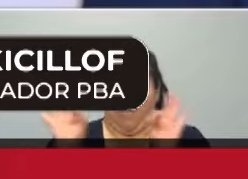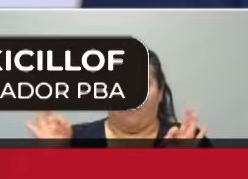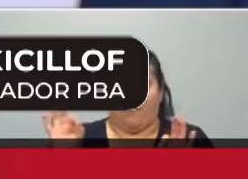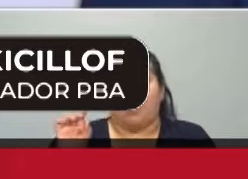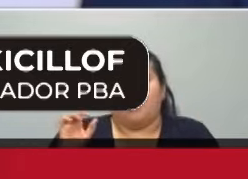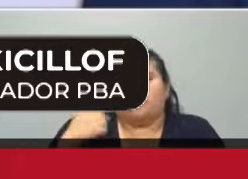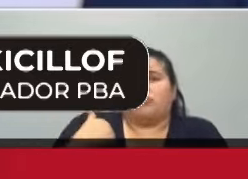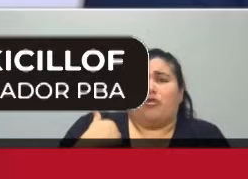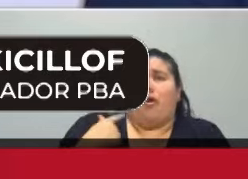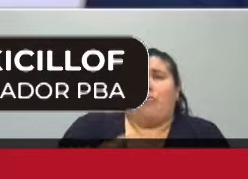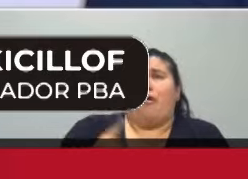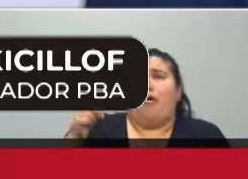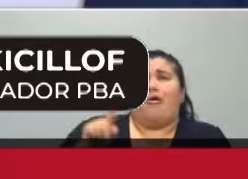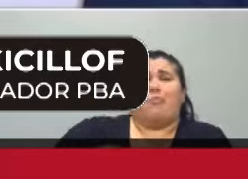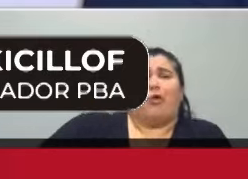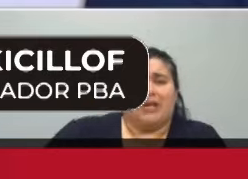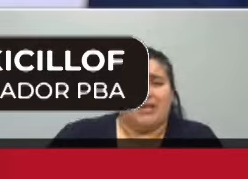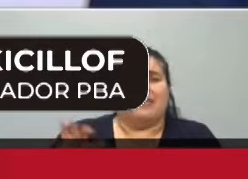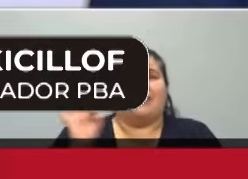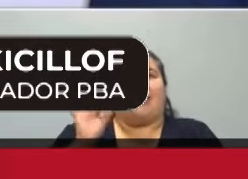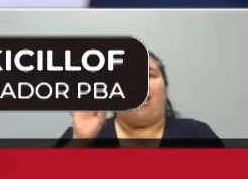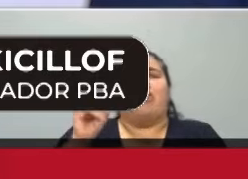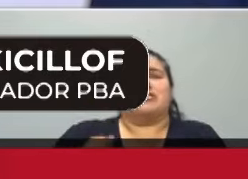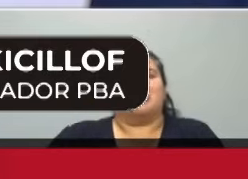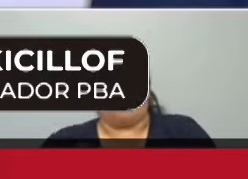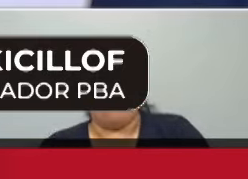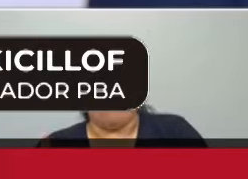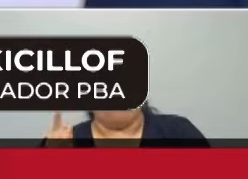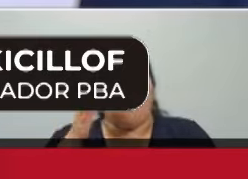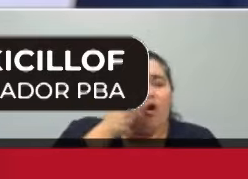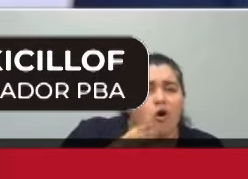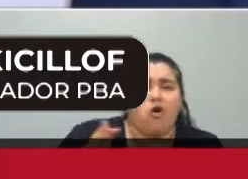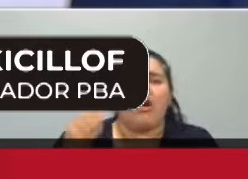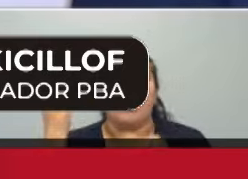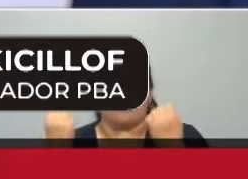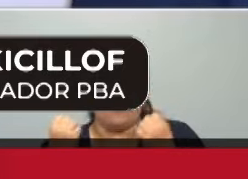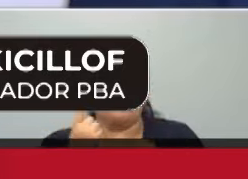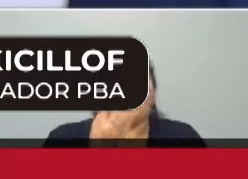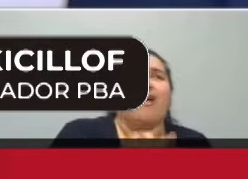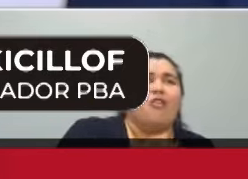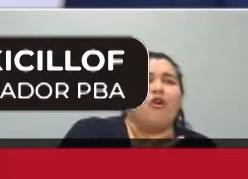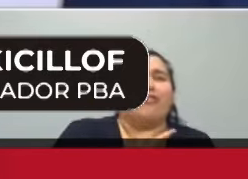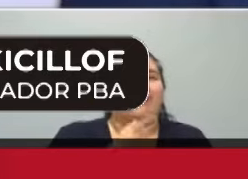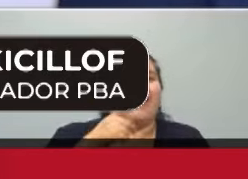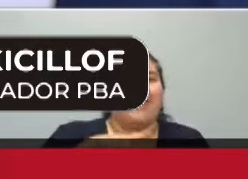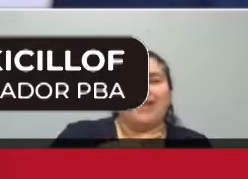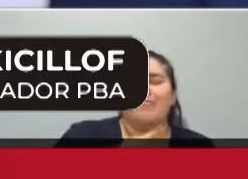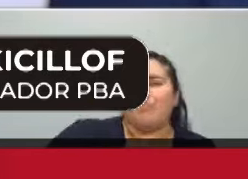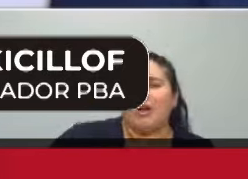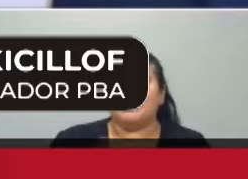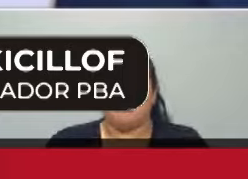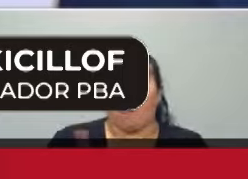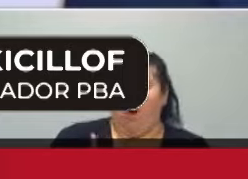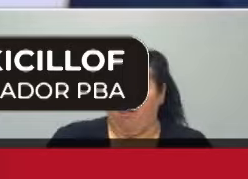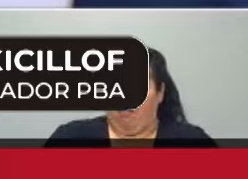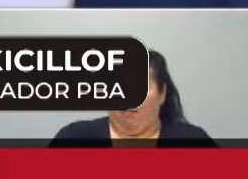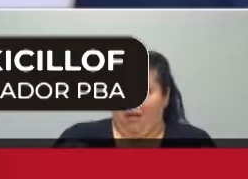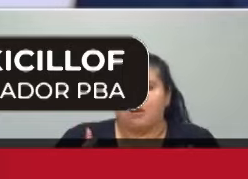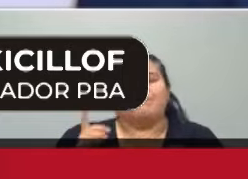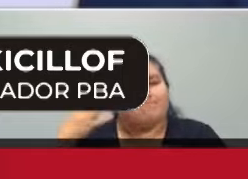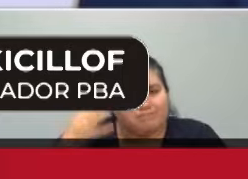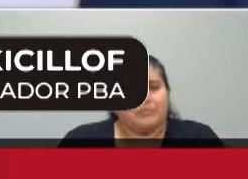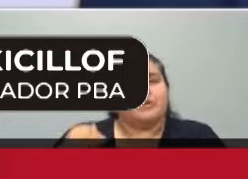ideología anarcocapitalista, austríaca, no depende de la ideología del presidente. Son compromisos